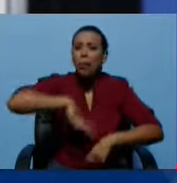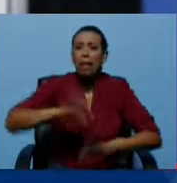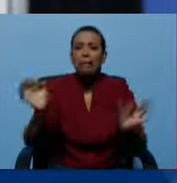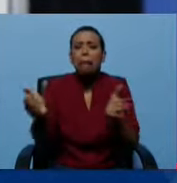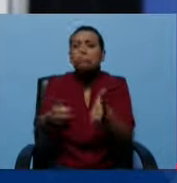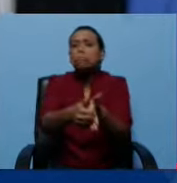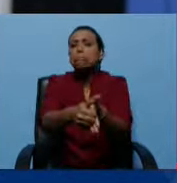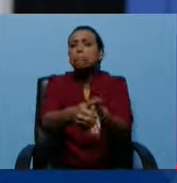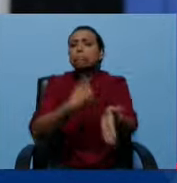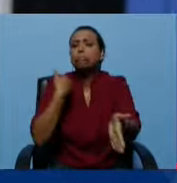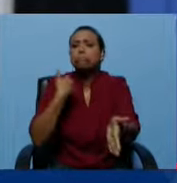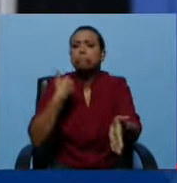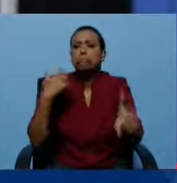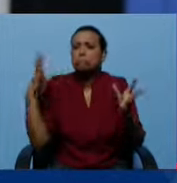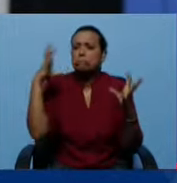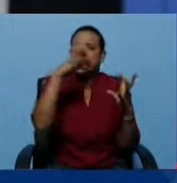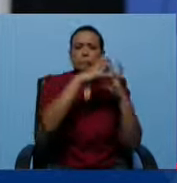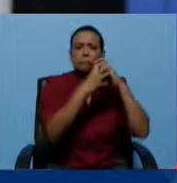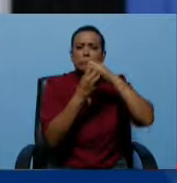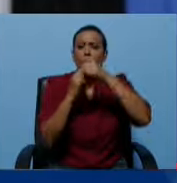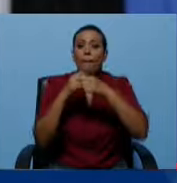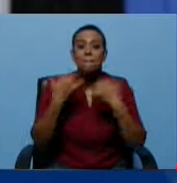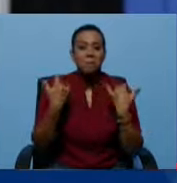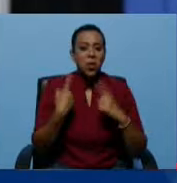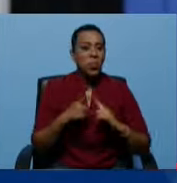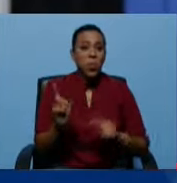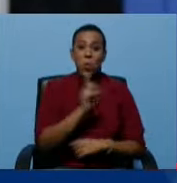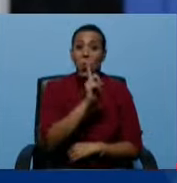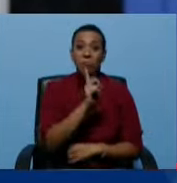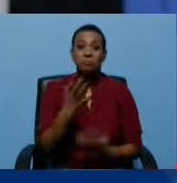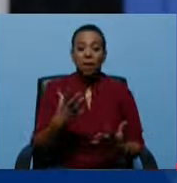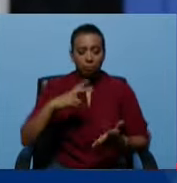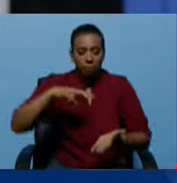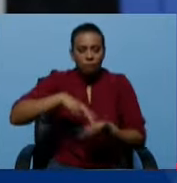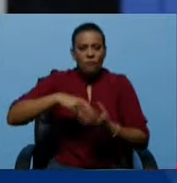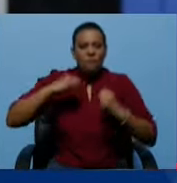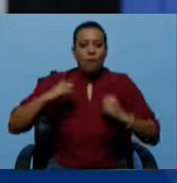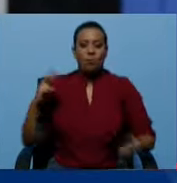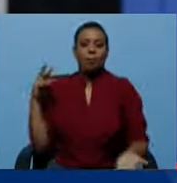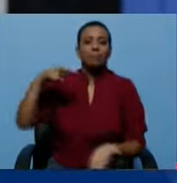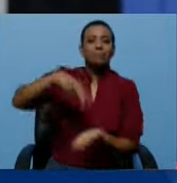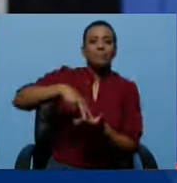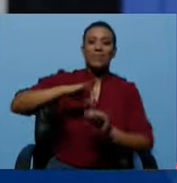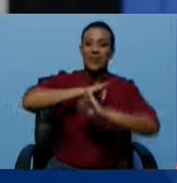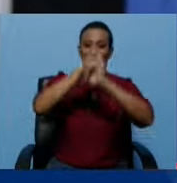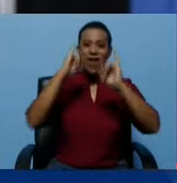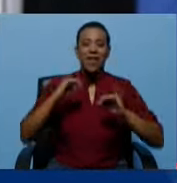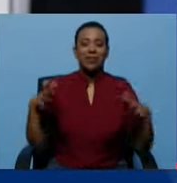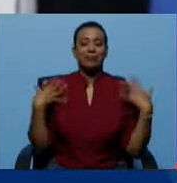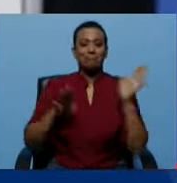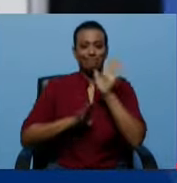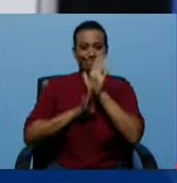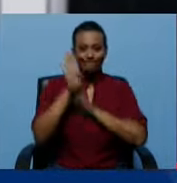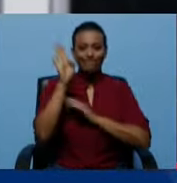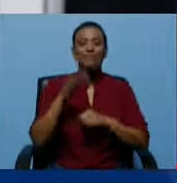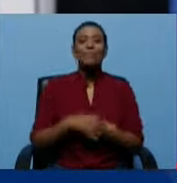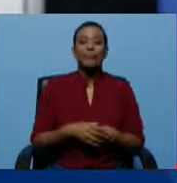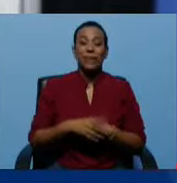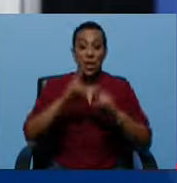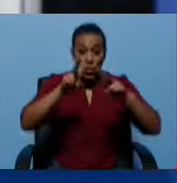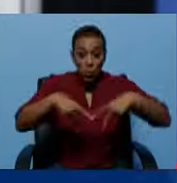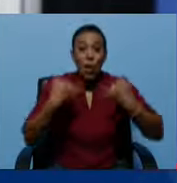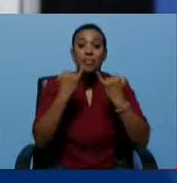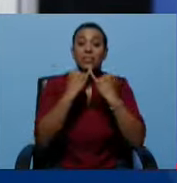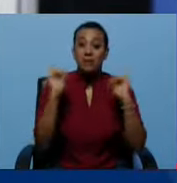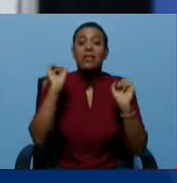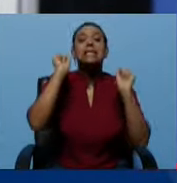estaríamos devorándonos entre nosotros. Pero aquí estamos, de pie, alegres y avanzando en la nueva